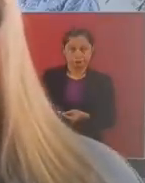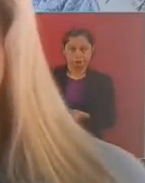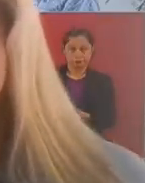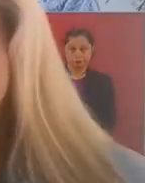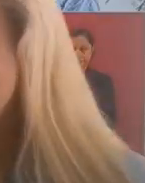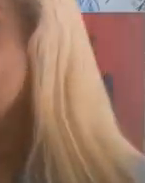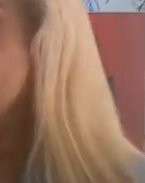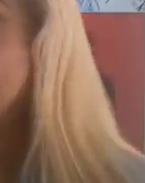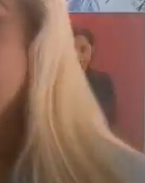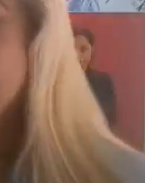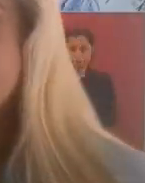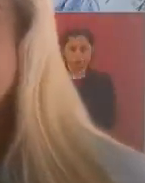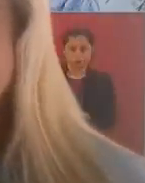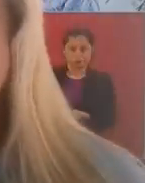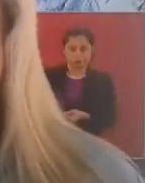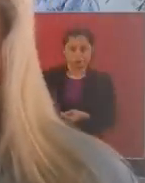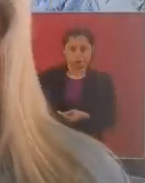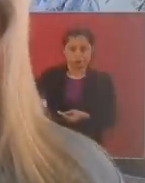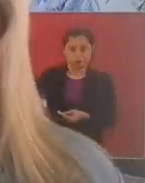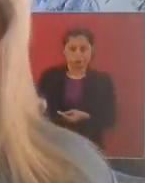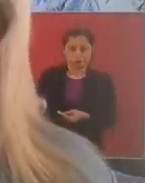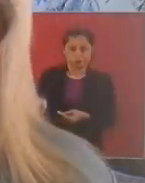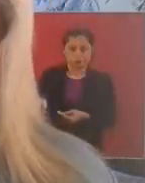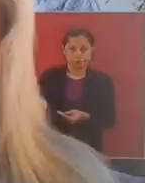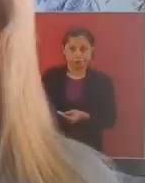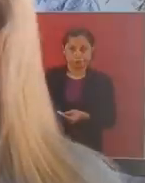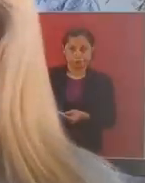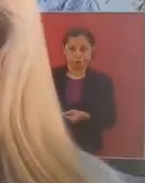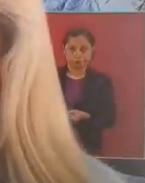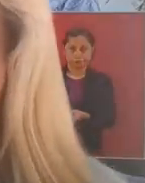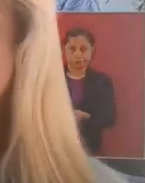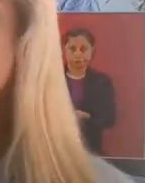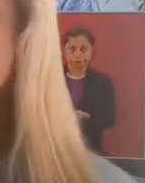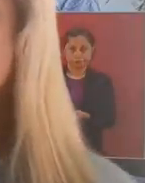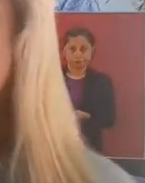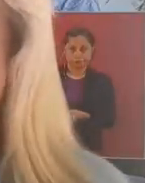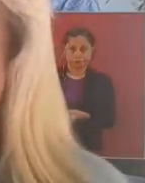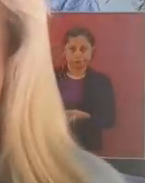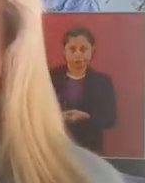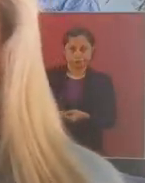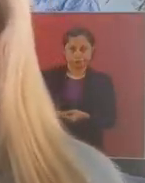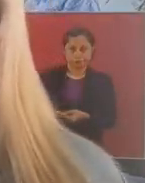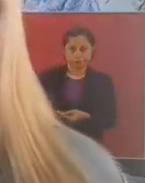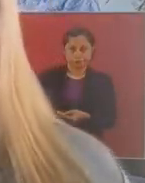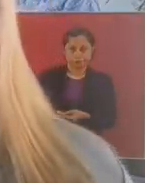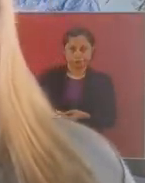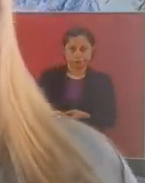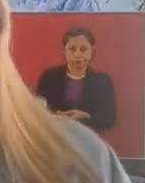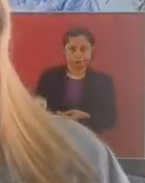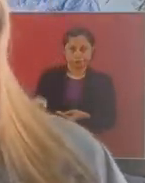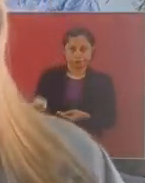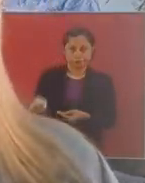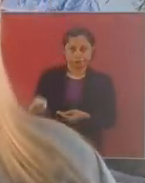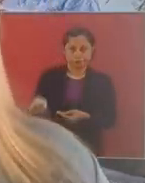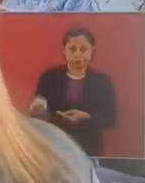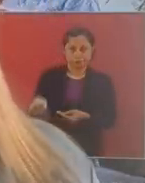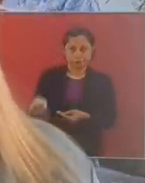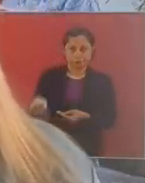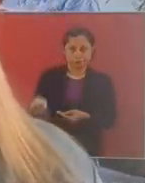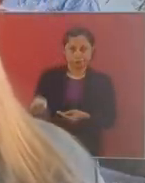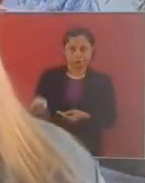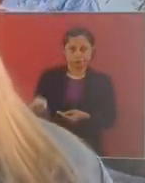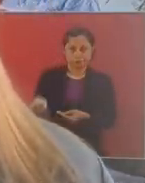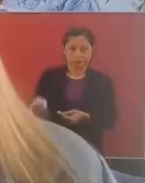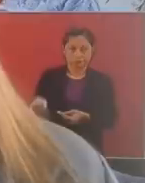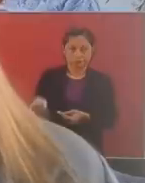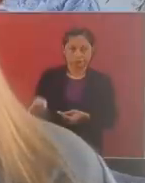así como nos vemos, que así como hay gente para arriba que tiene más que nosotros, hay que ver para abajo.